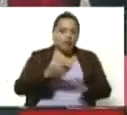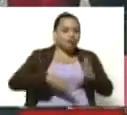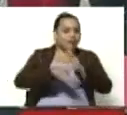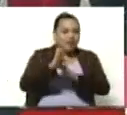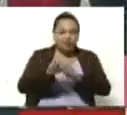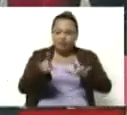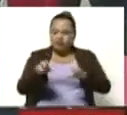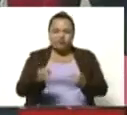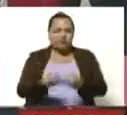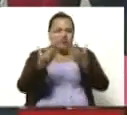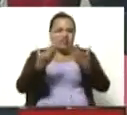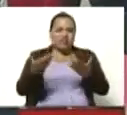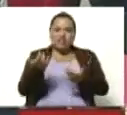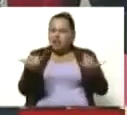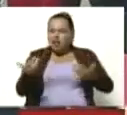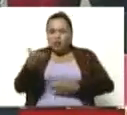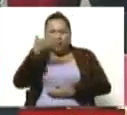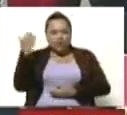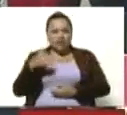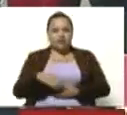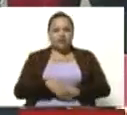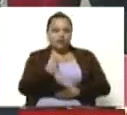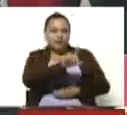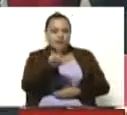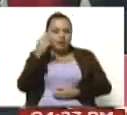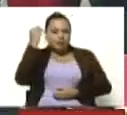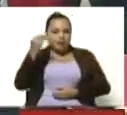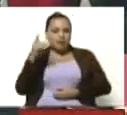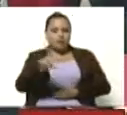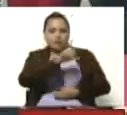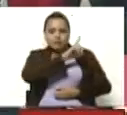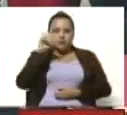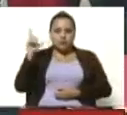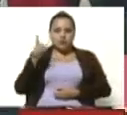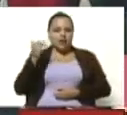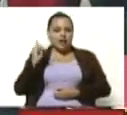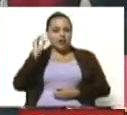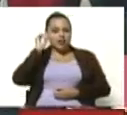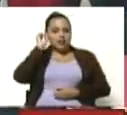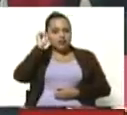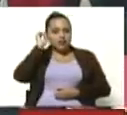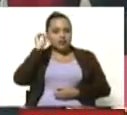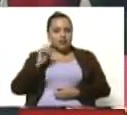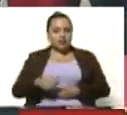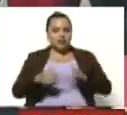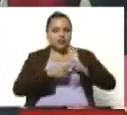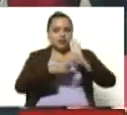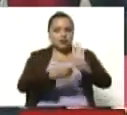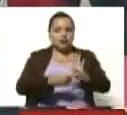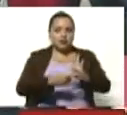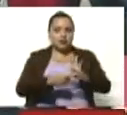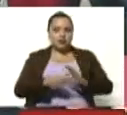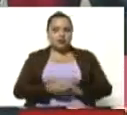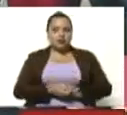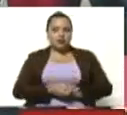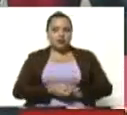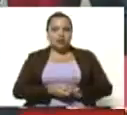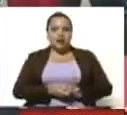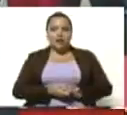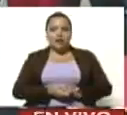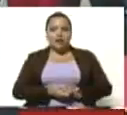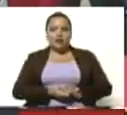página Yo creo que no yo creo que nuestro partido socialista Unido de Venezuela ha demostrado ser el más grande El más organizado y el mejor